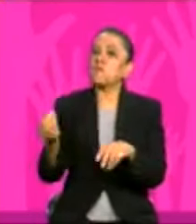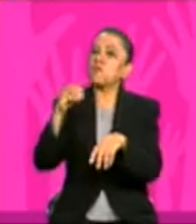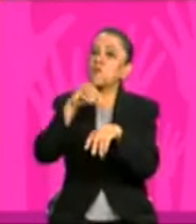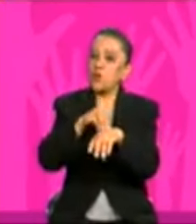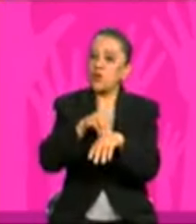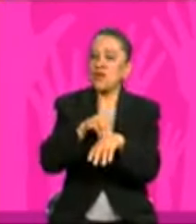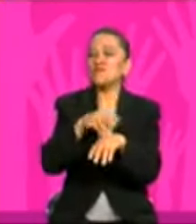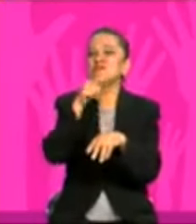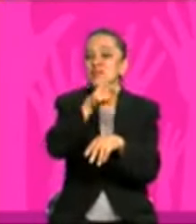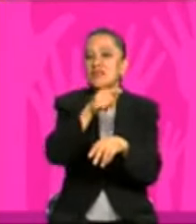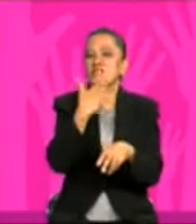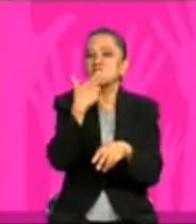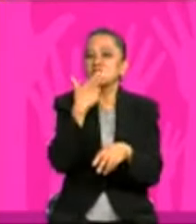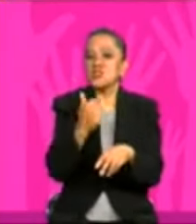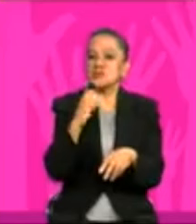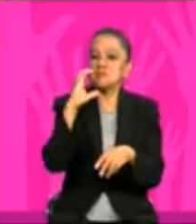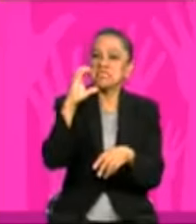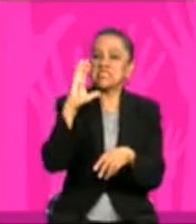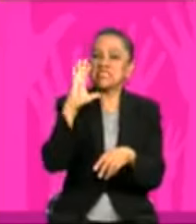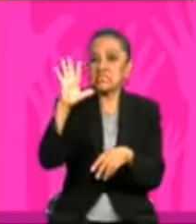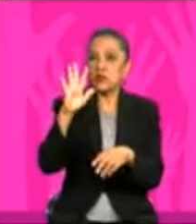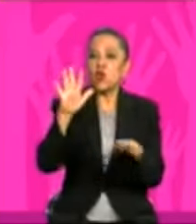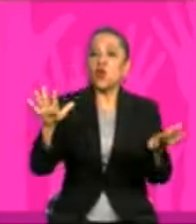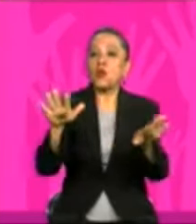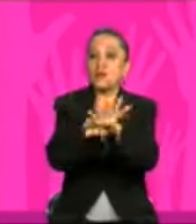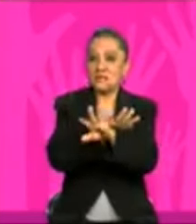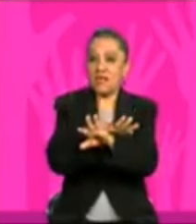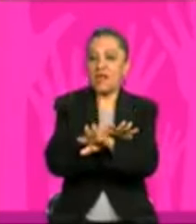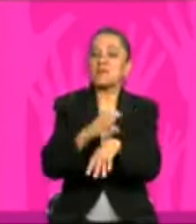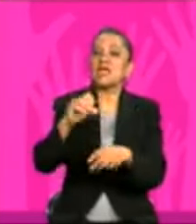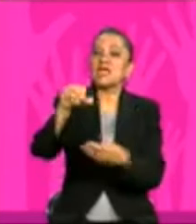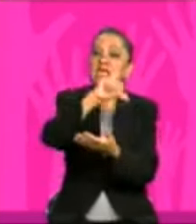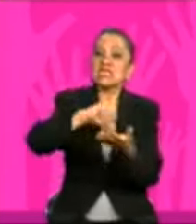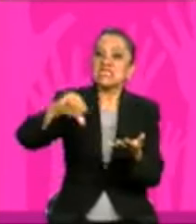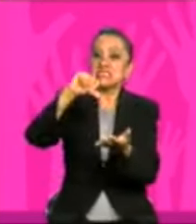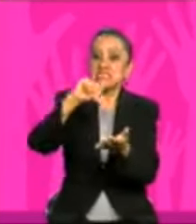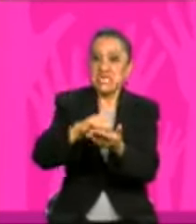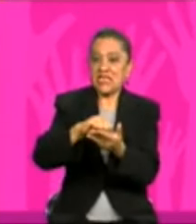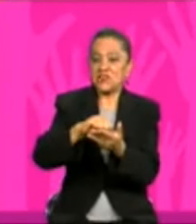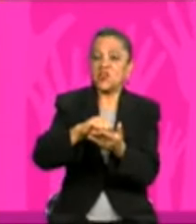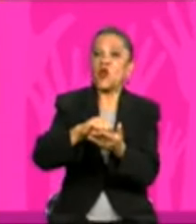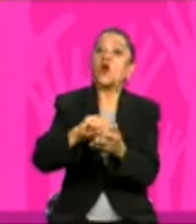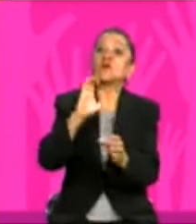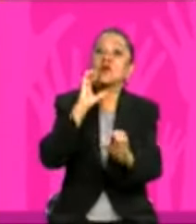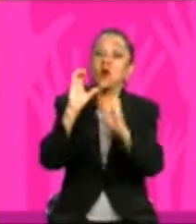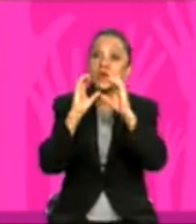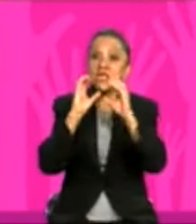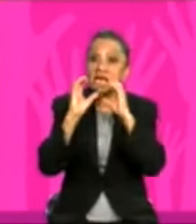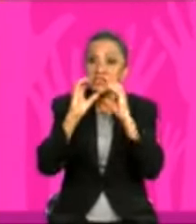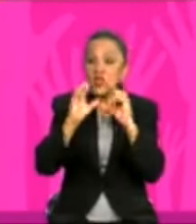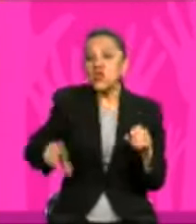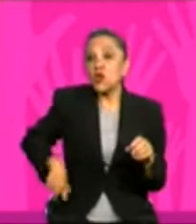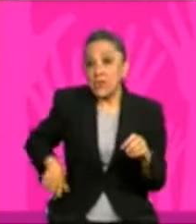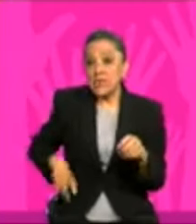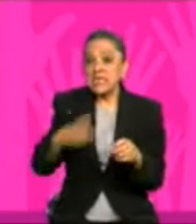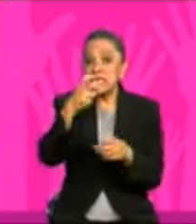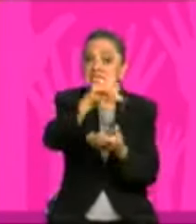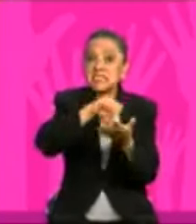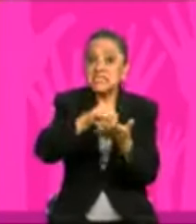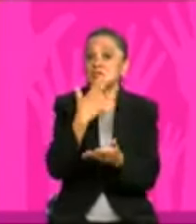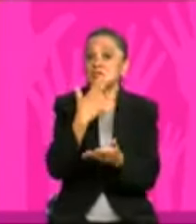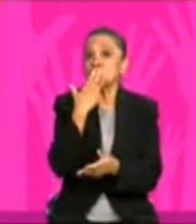C5 para convertirlo en el centro de comando, comunicación y gobernanza del Estado de Morelos. Un centro que sirva y que vincule